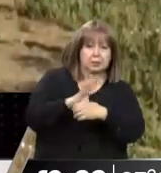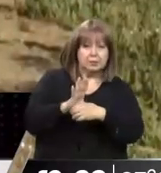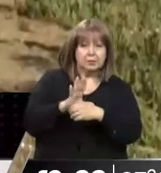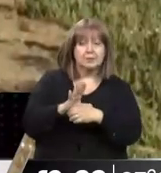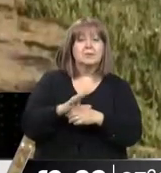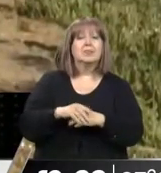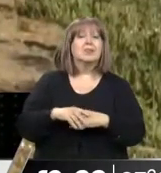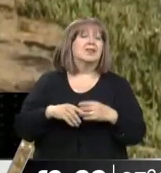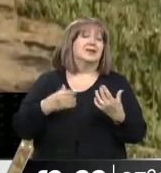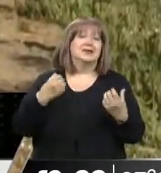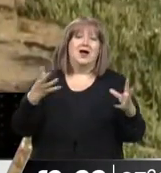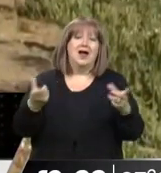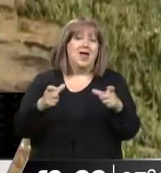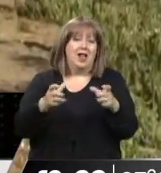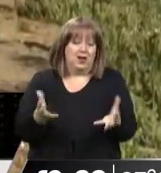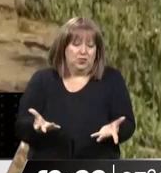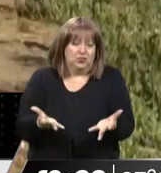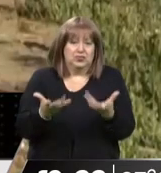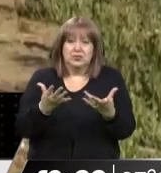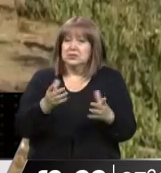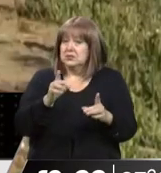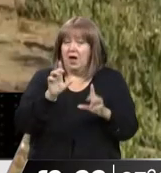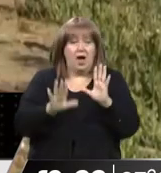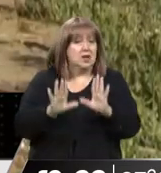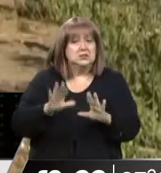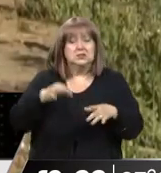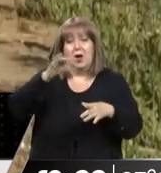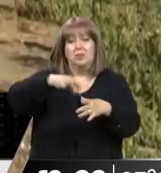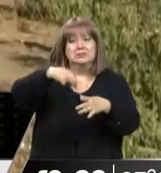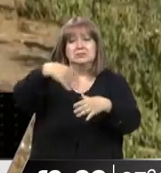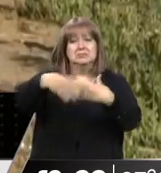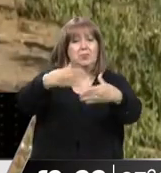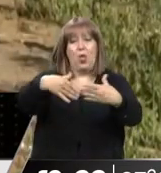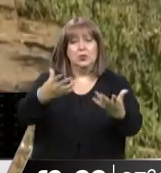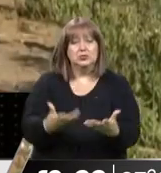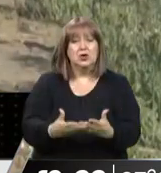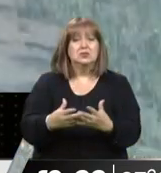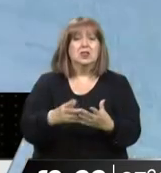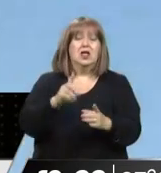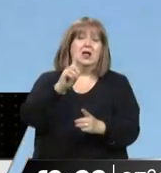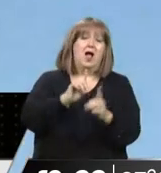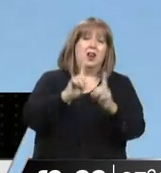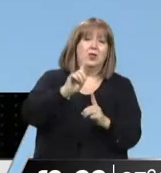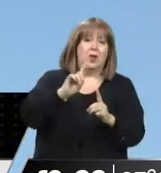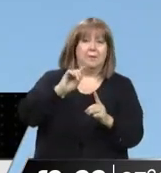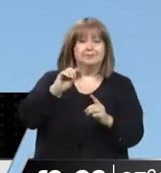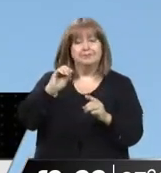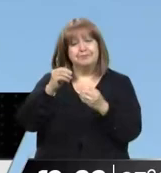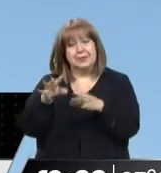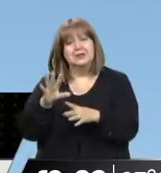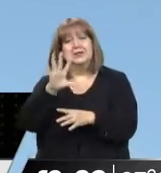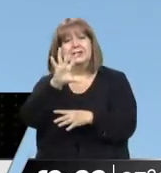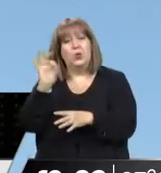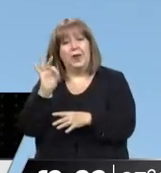Las heladas de los últimos días han causado estragos en la producción agrícola. Las pérdidas han sido del 50% en todo el